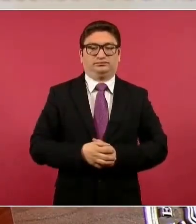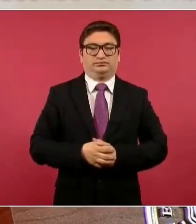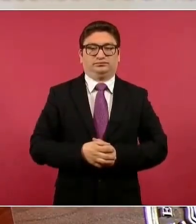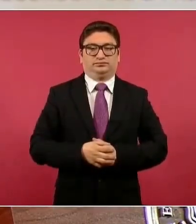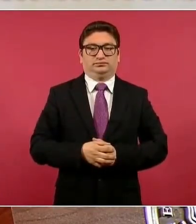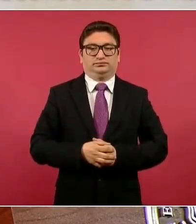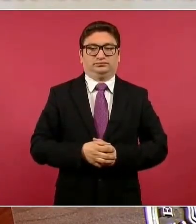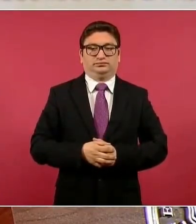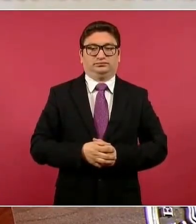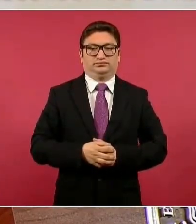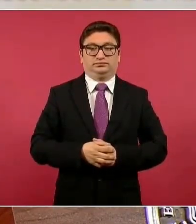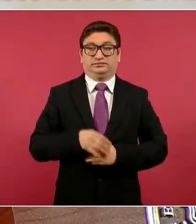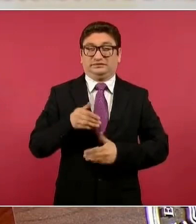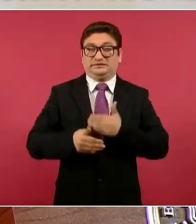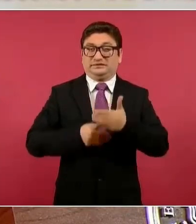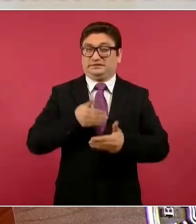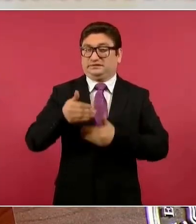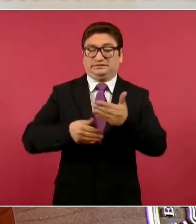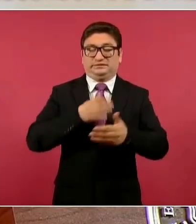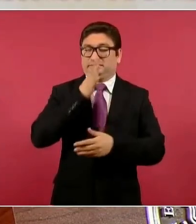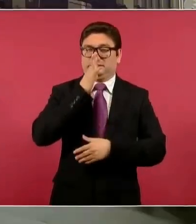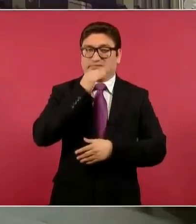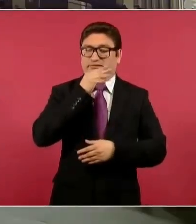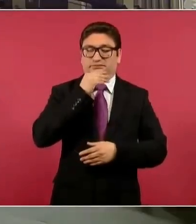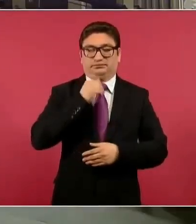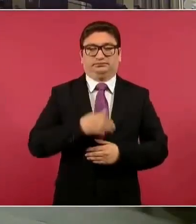se puede avanzar.